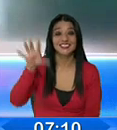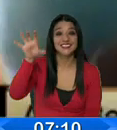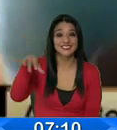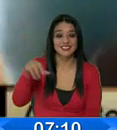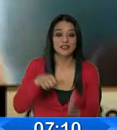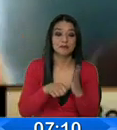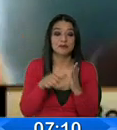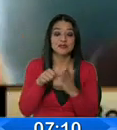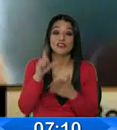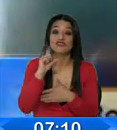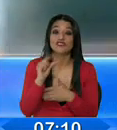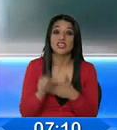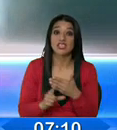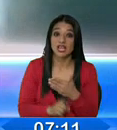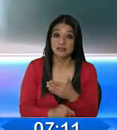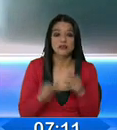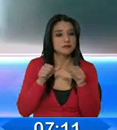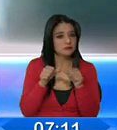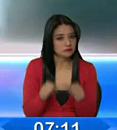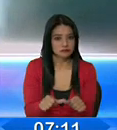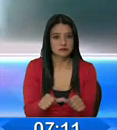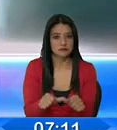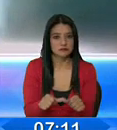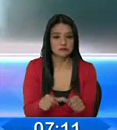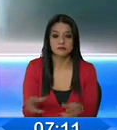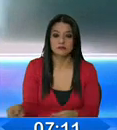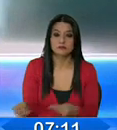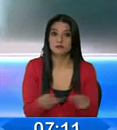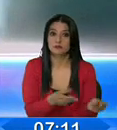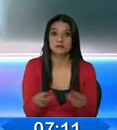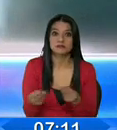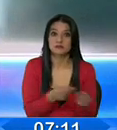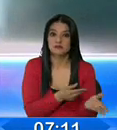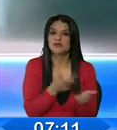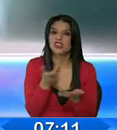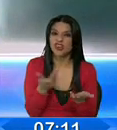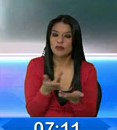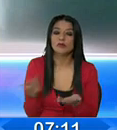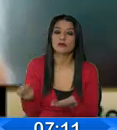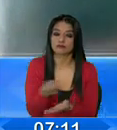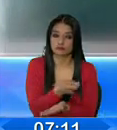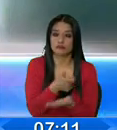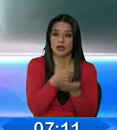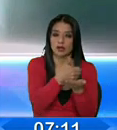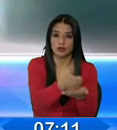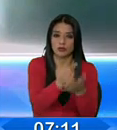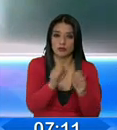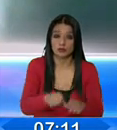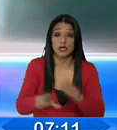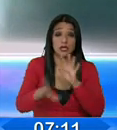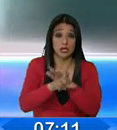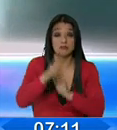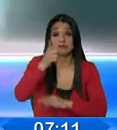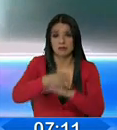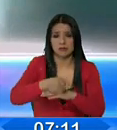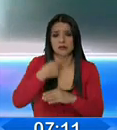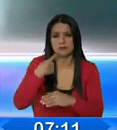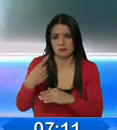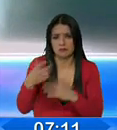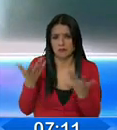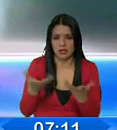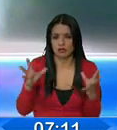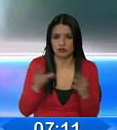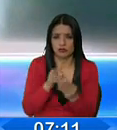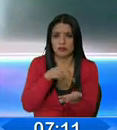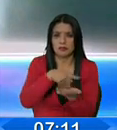Ministerio de Finanzas, continuará con la entrega permanente de la contribución que por ley corresponde para el financiamiento del